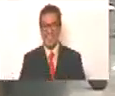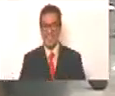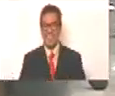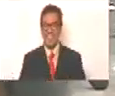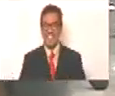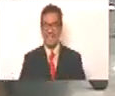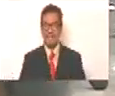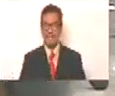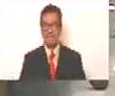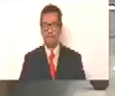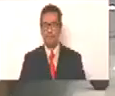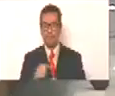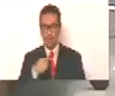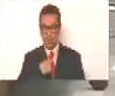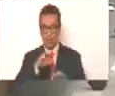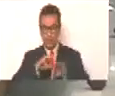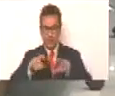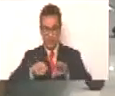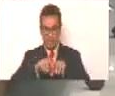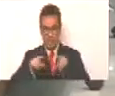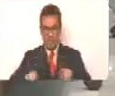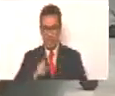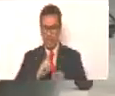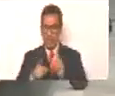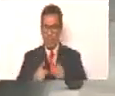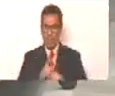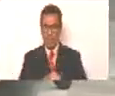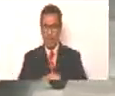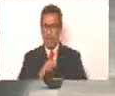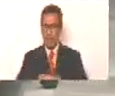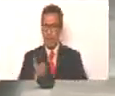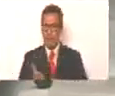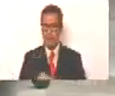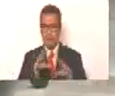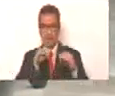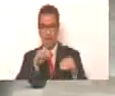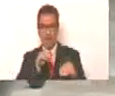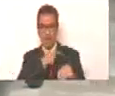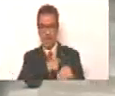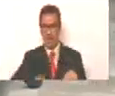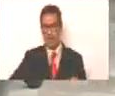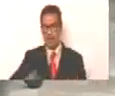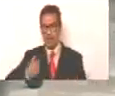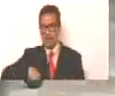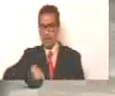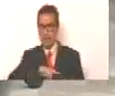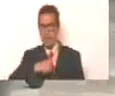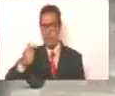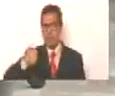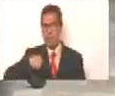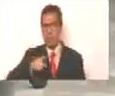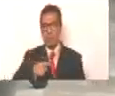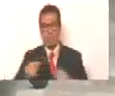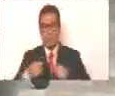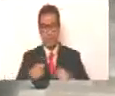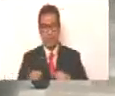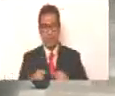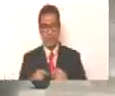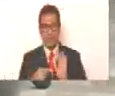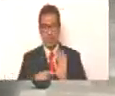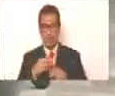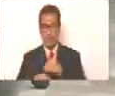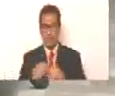escribí algunas cosas porque hablar de Chávez, nosotros tenemos una dinámica, una manera de ser, lo